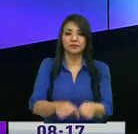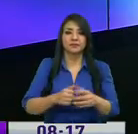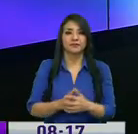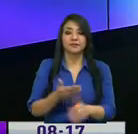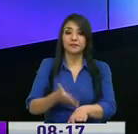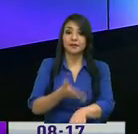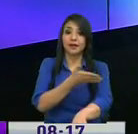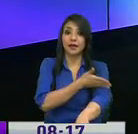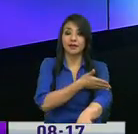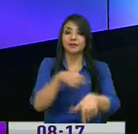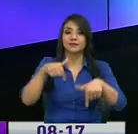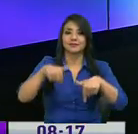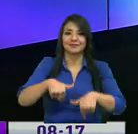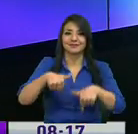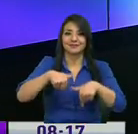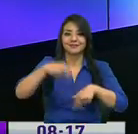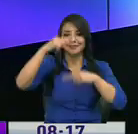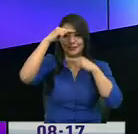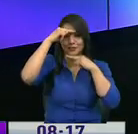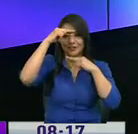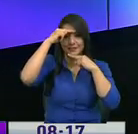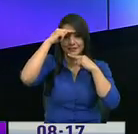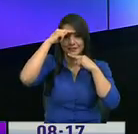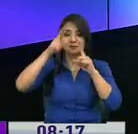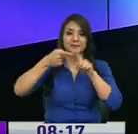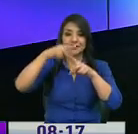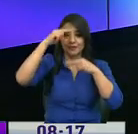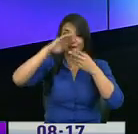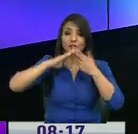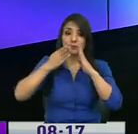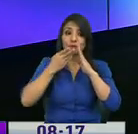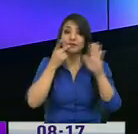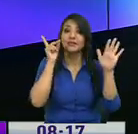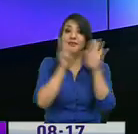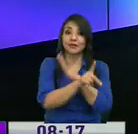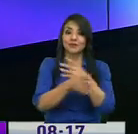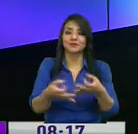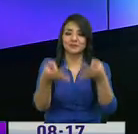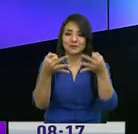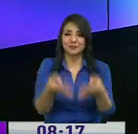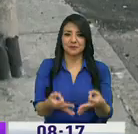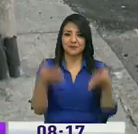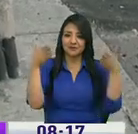la denuncia reportada a través de este, su primer noticiero de la comunidad, que sí cumple.